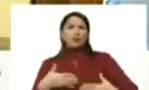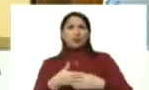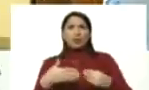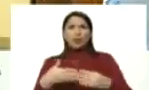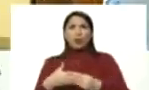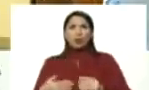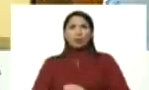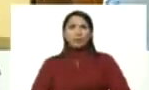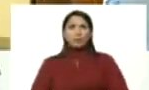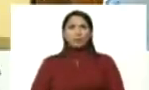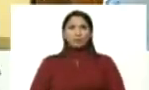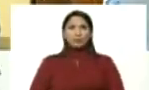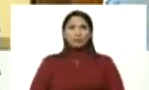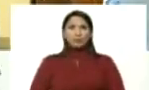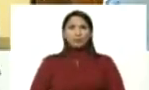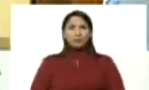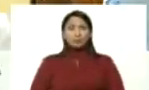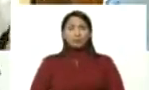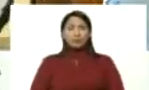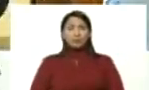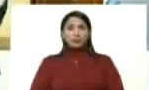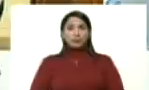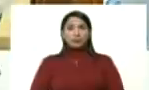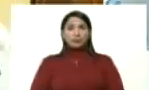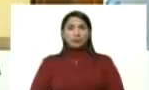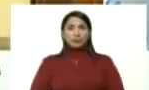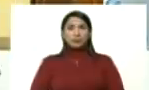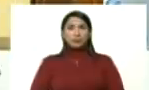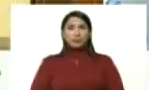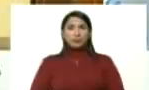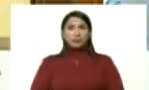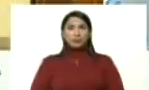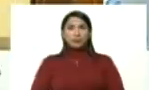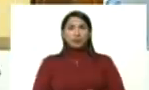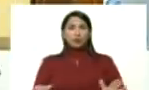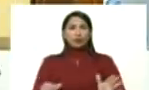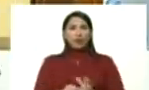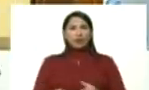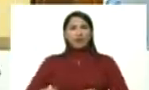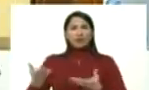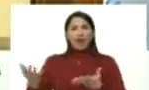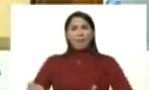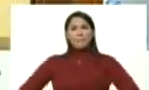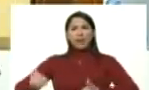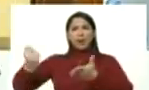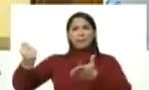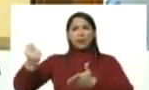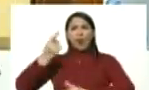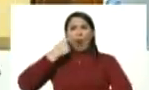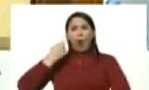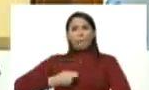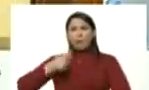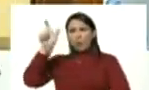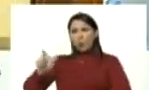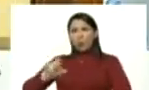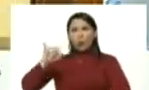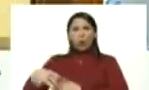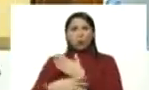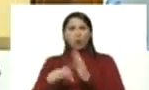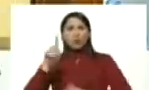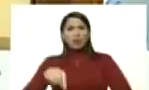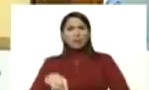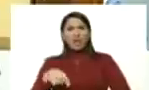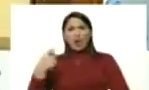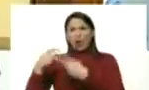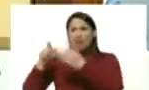de dólares, donde le dan un premio al señor Juan Guaidó y a su